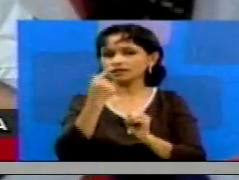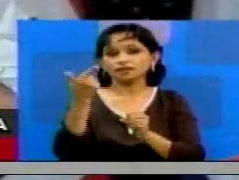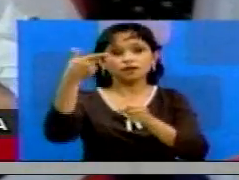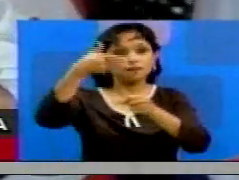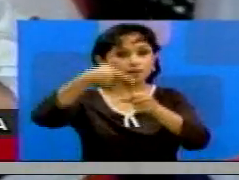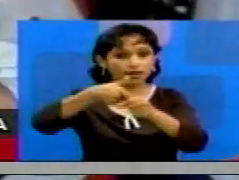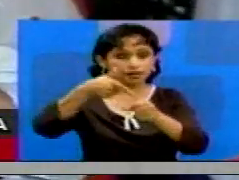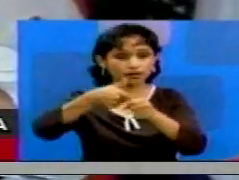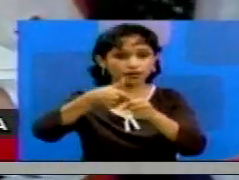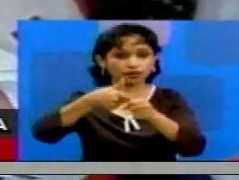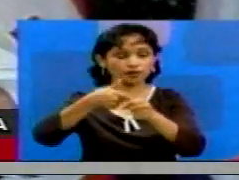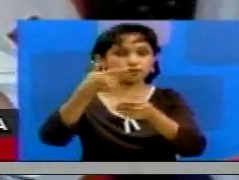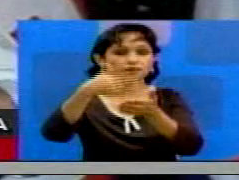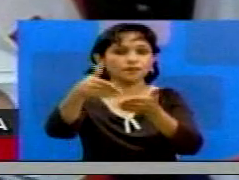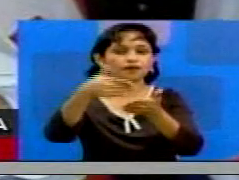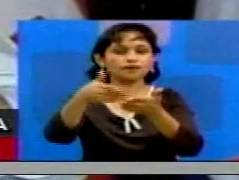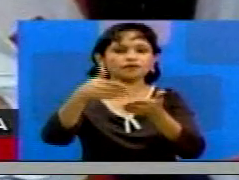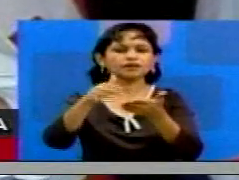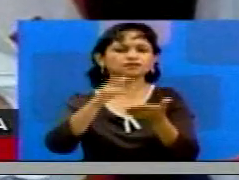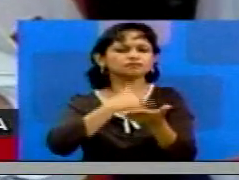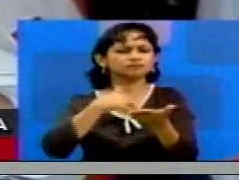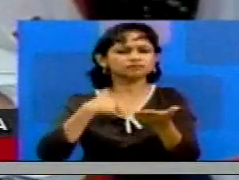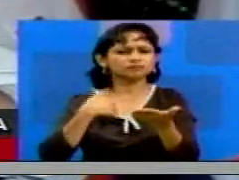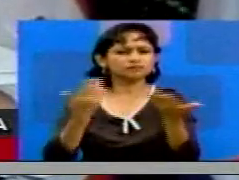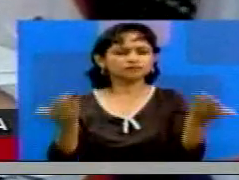petróleo sencillamente lo que hace es